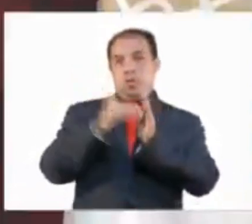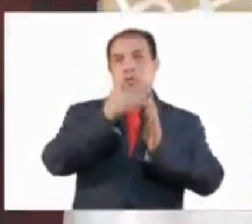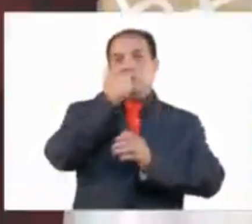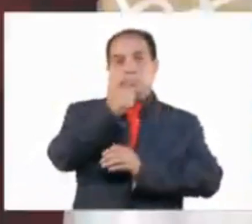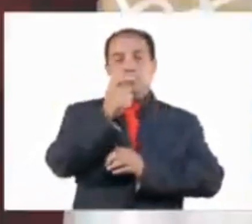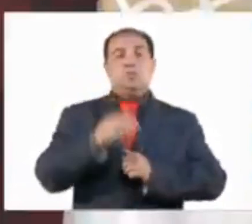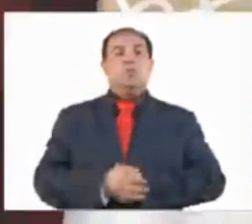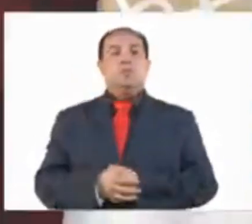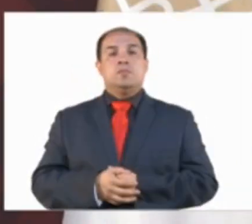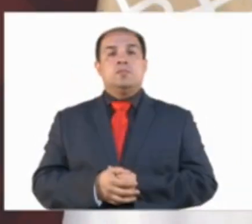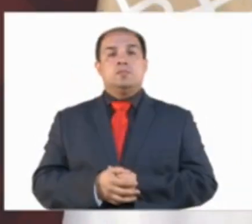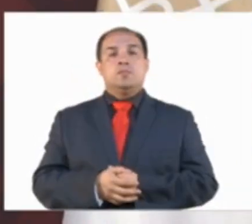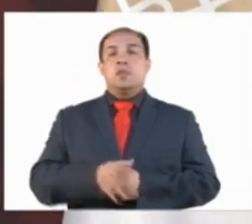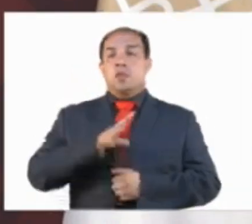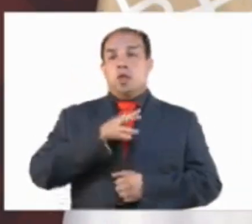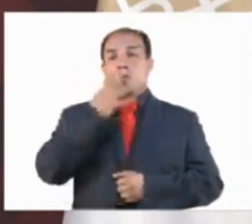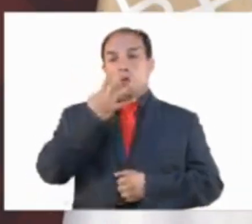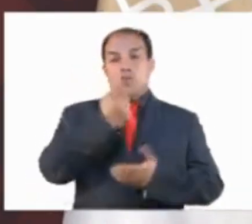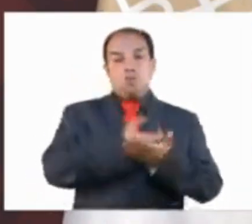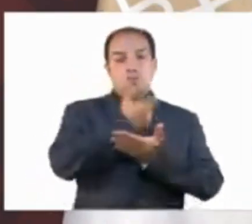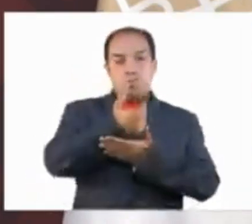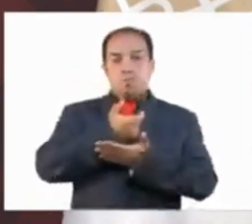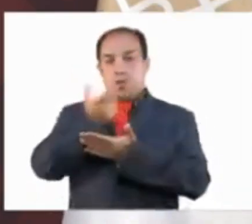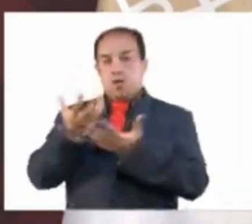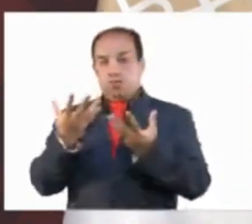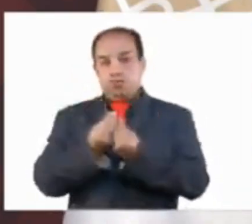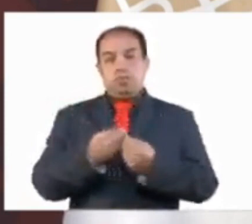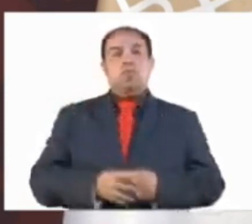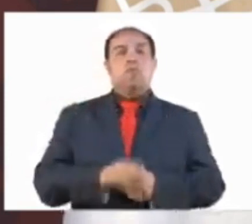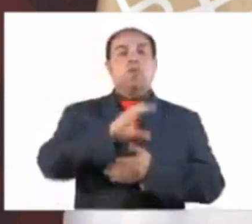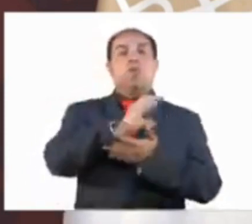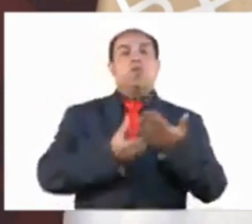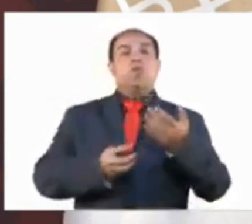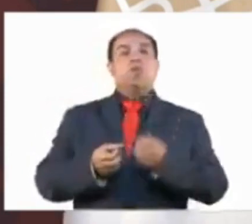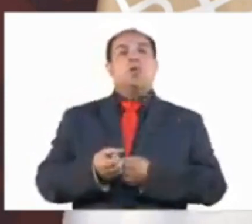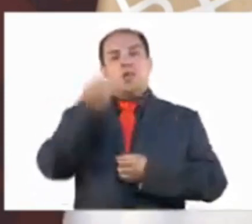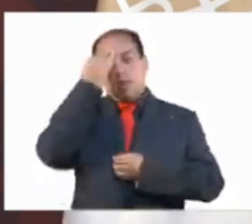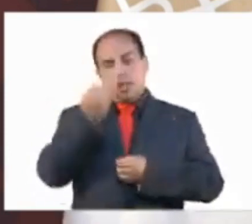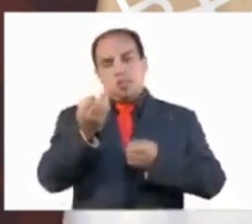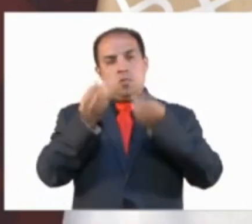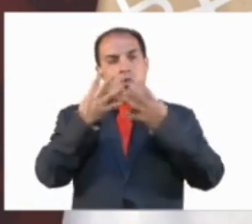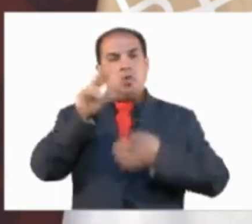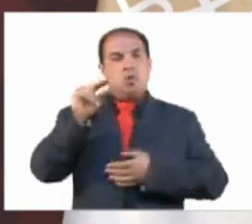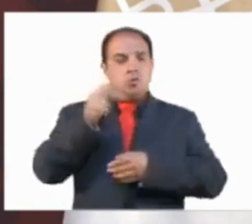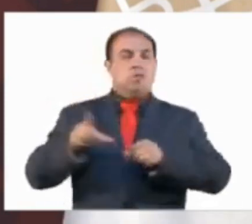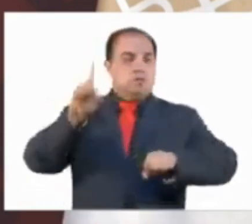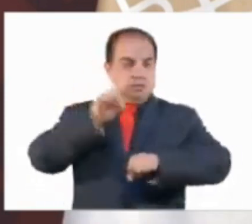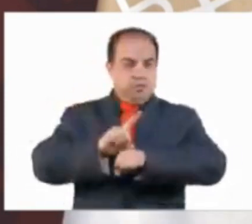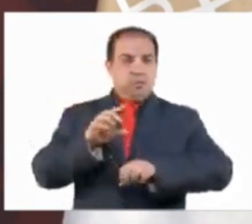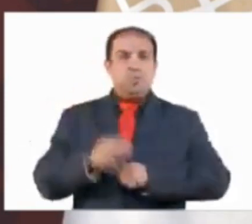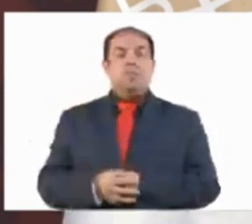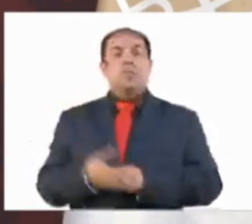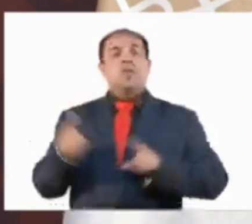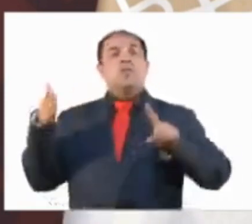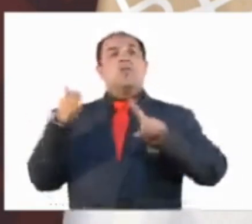de pesos de los cuatro pagos un contrato de 80 días y tiene que ver con